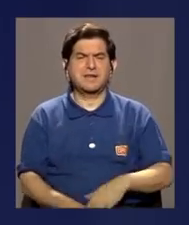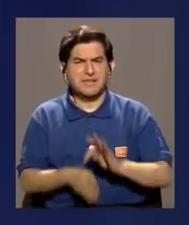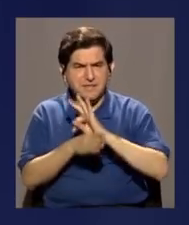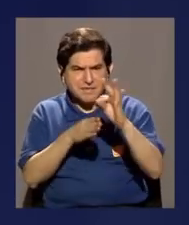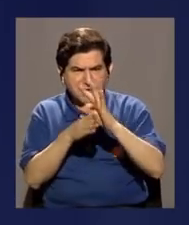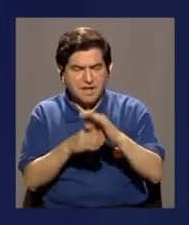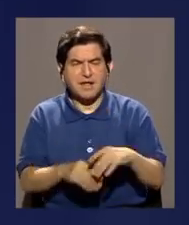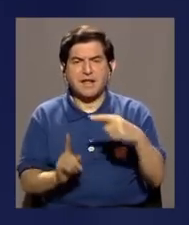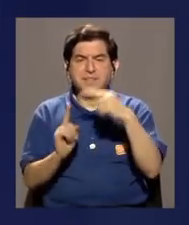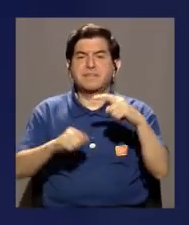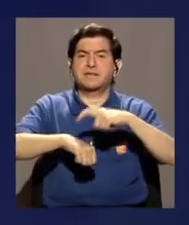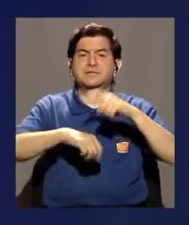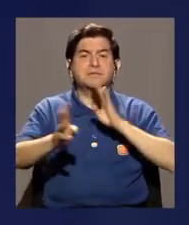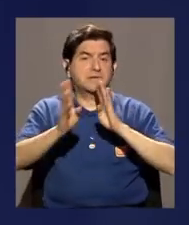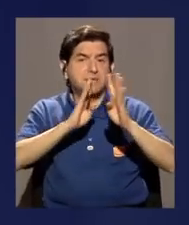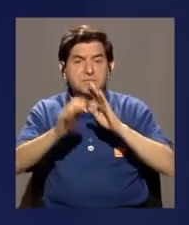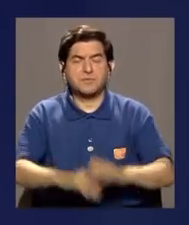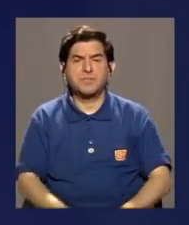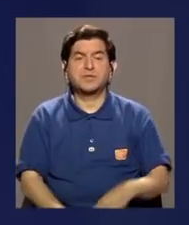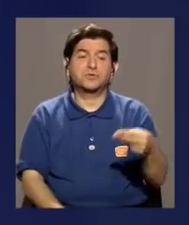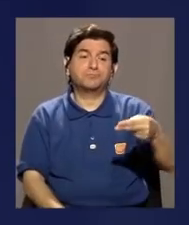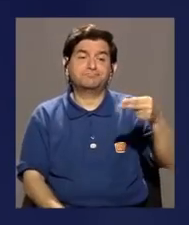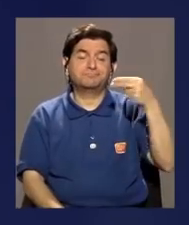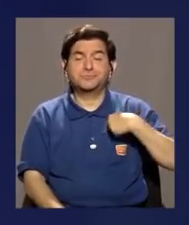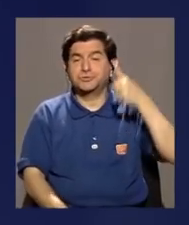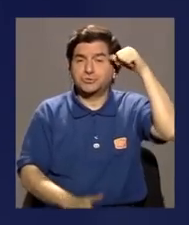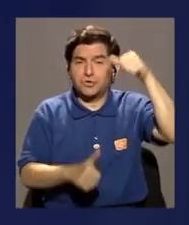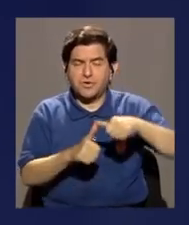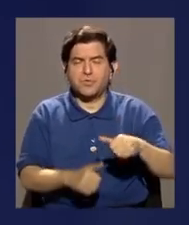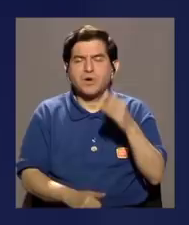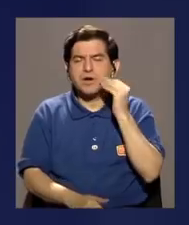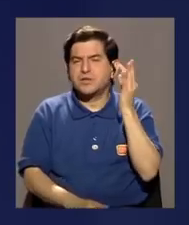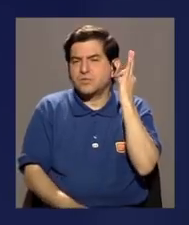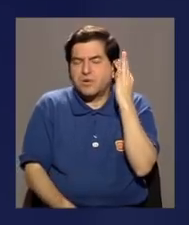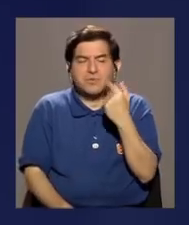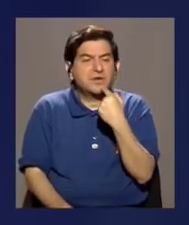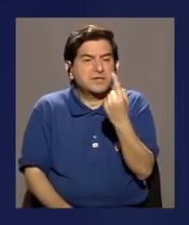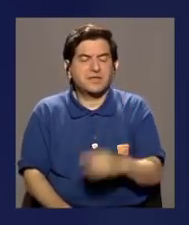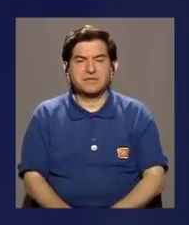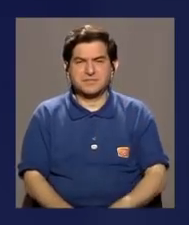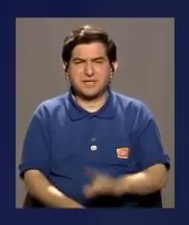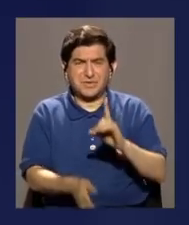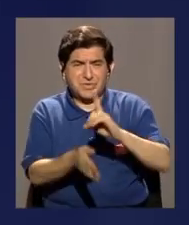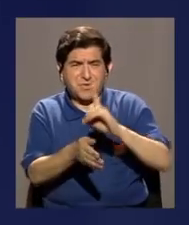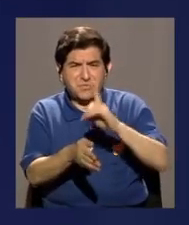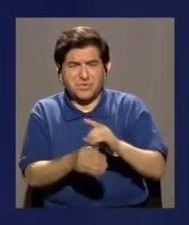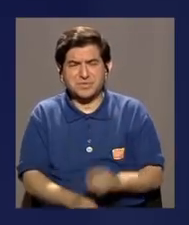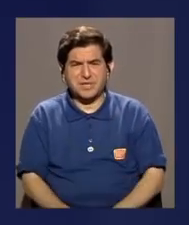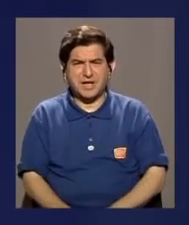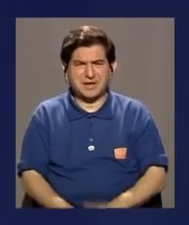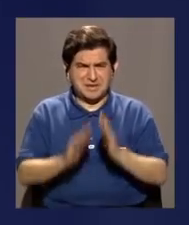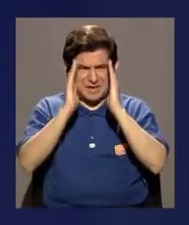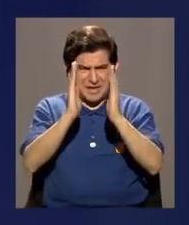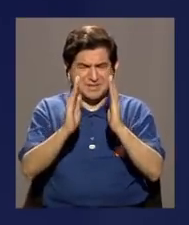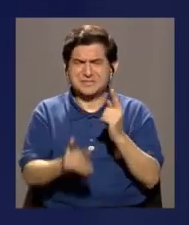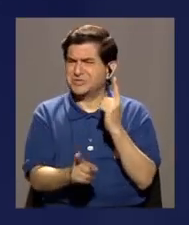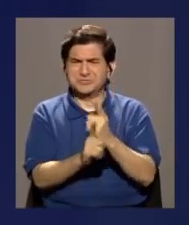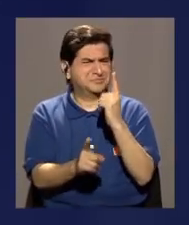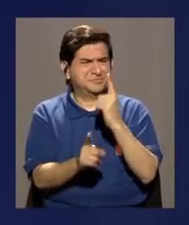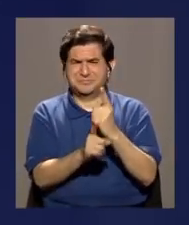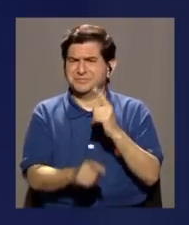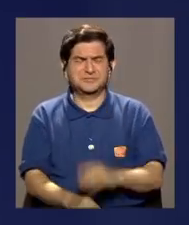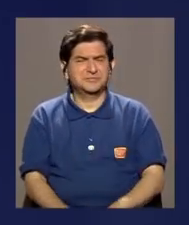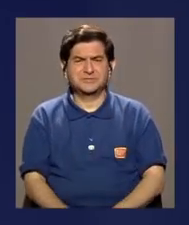persona desde la verbalización que digo porque históricamente el recuerdo a mi abuelita que decía confort médico él le trataba de una manera inadecuada